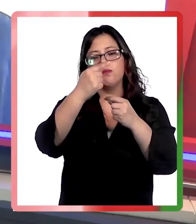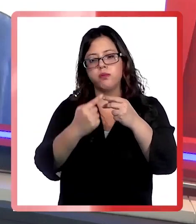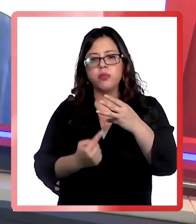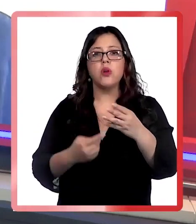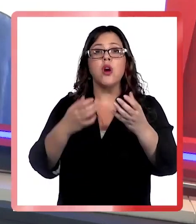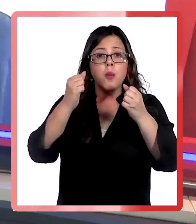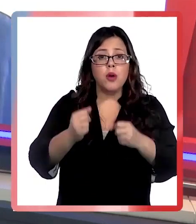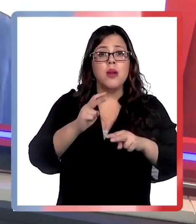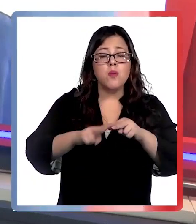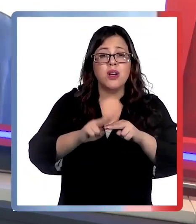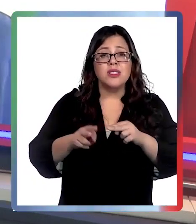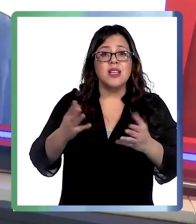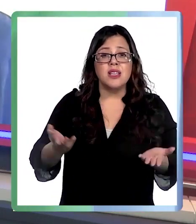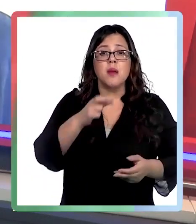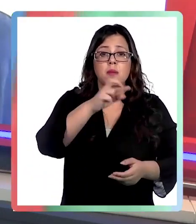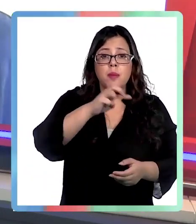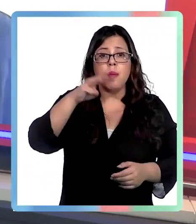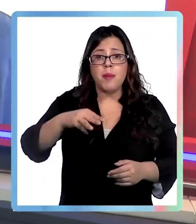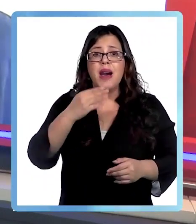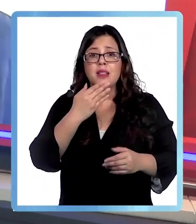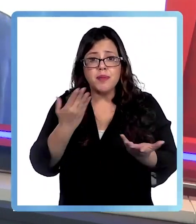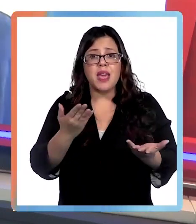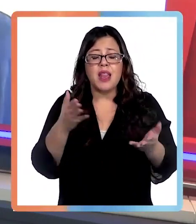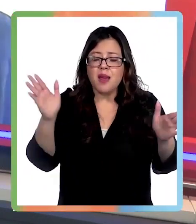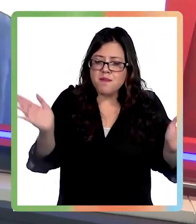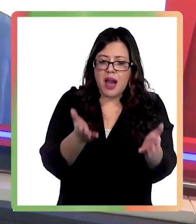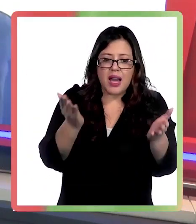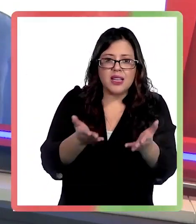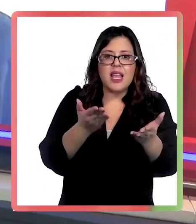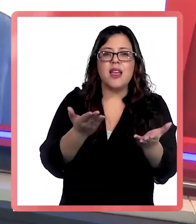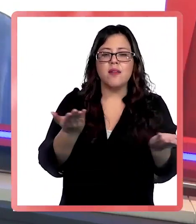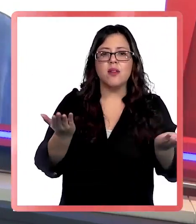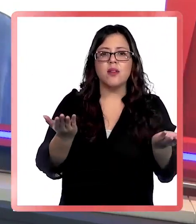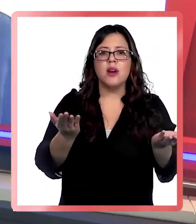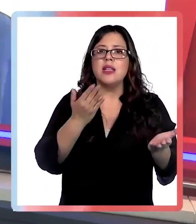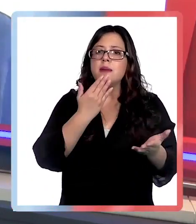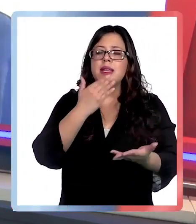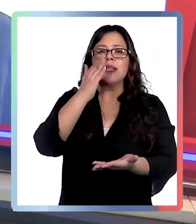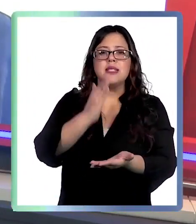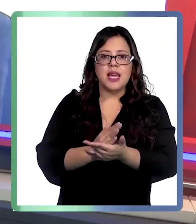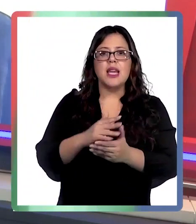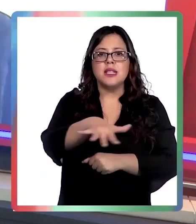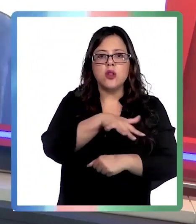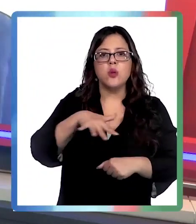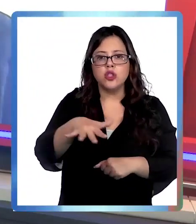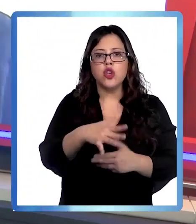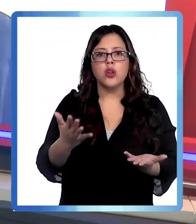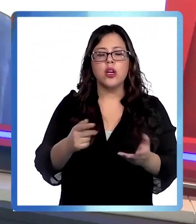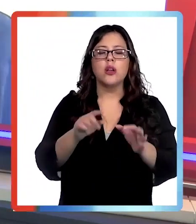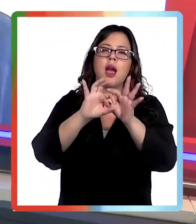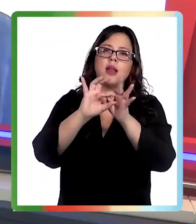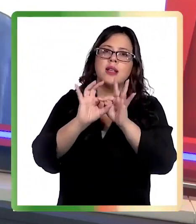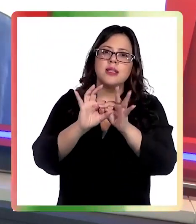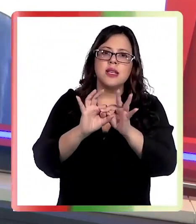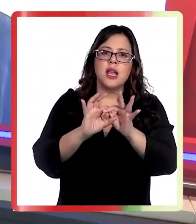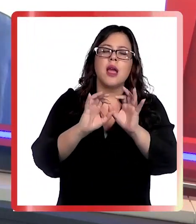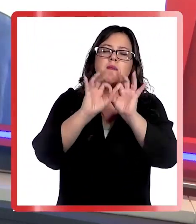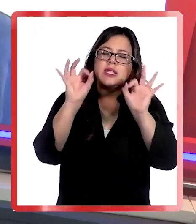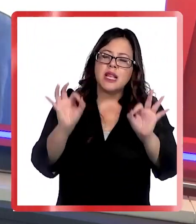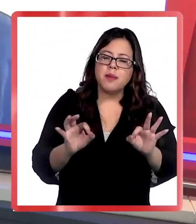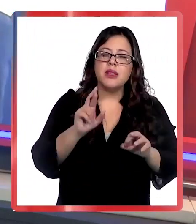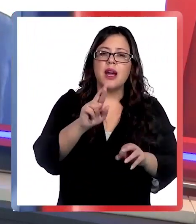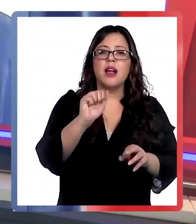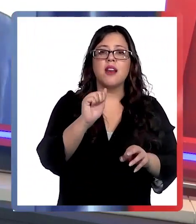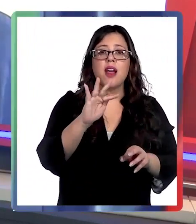¿verdad? Tanto que podemos hacer, y los padres y madres también en ser más activos, los apoderados, también en exigir ciertas condiciones. Te quiero agradecer